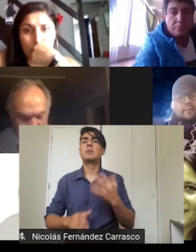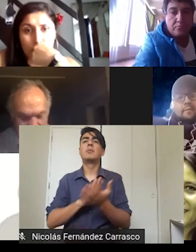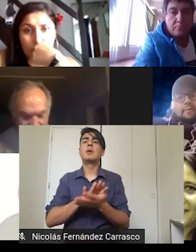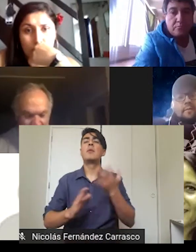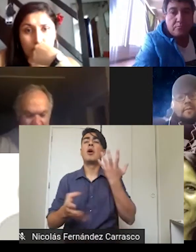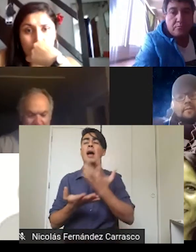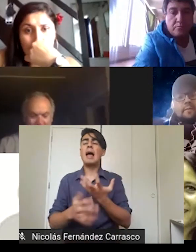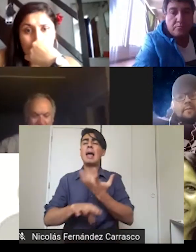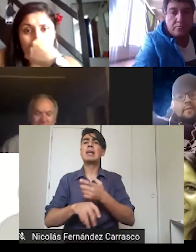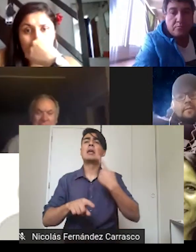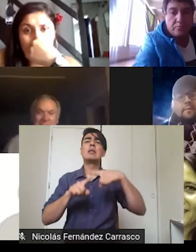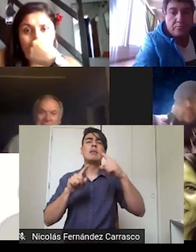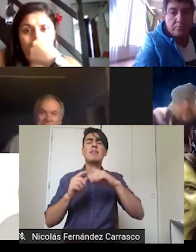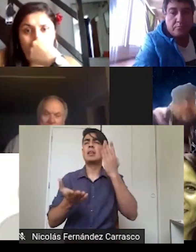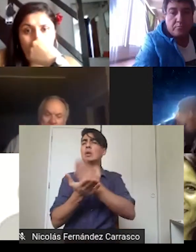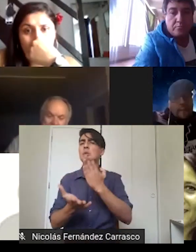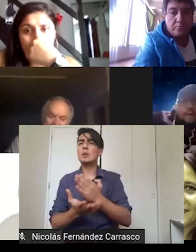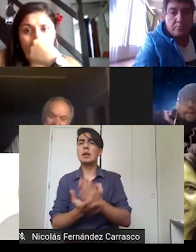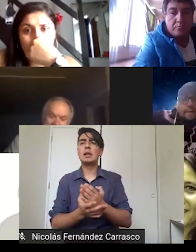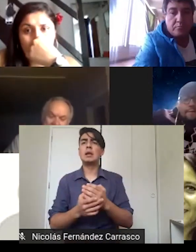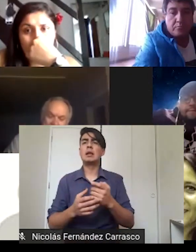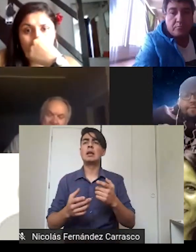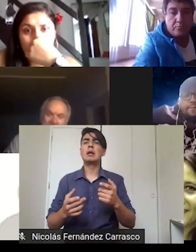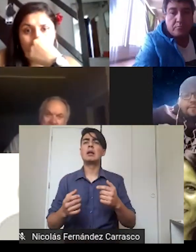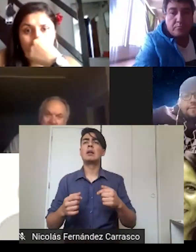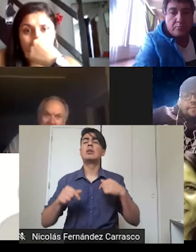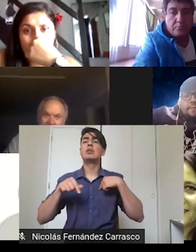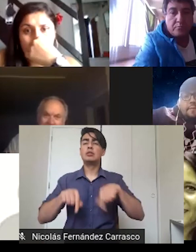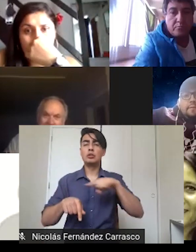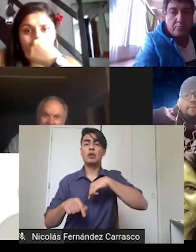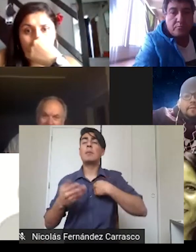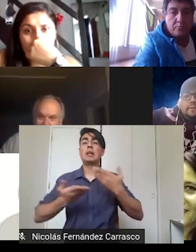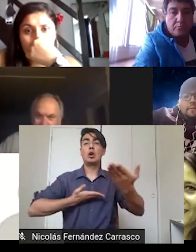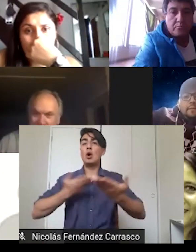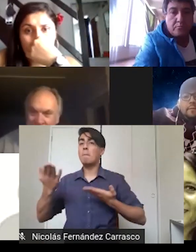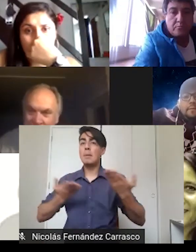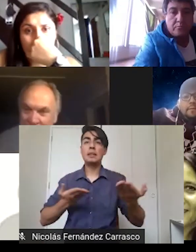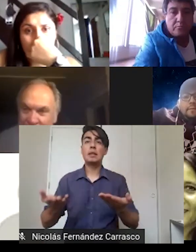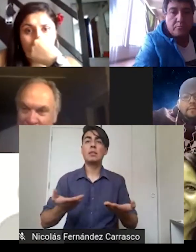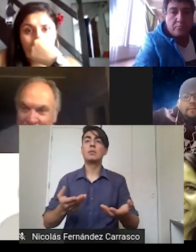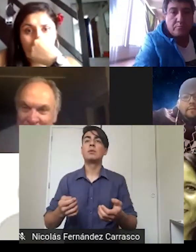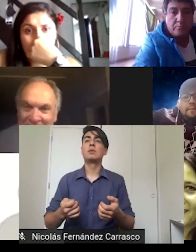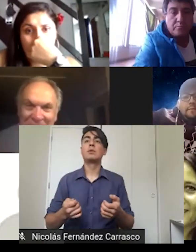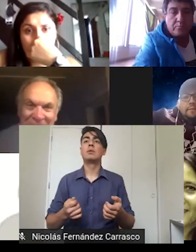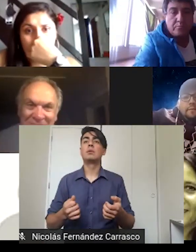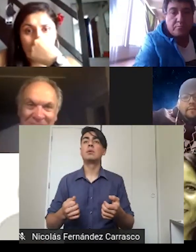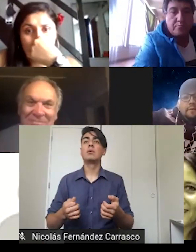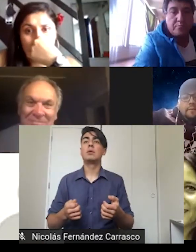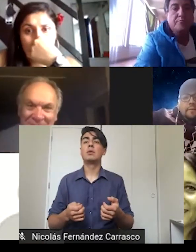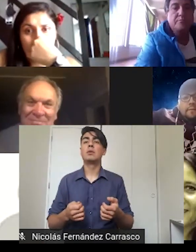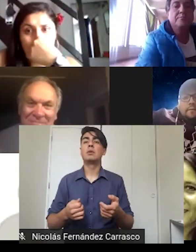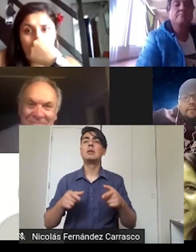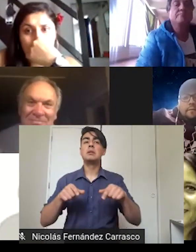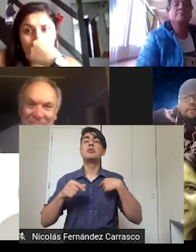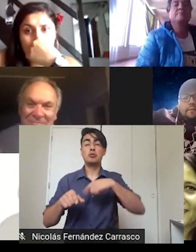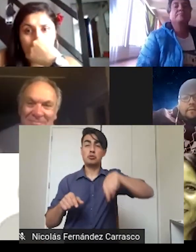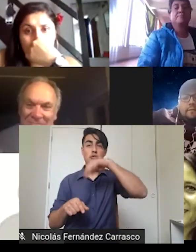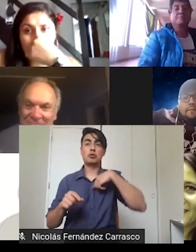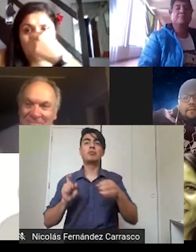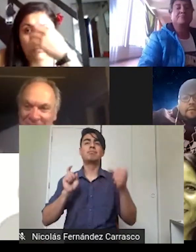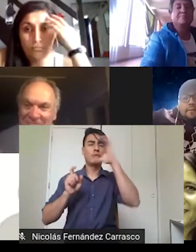podemos hacer el contacto. Así que escríbanos y vamos a estar juntos. Muchas gracias por estar